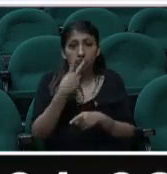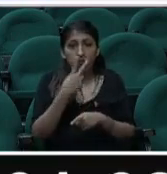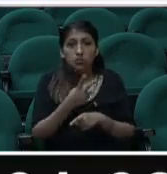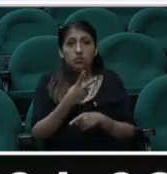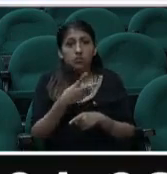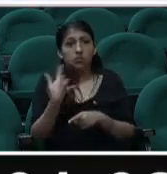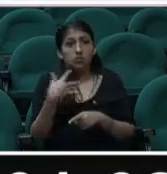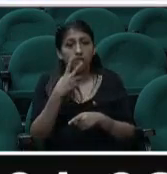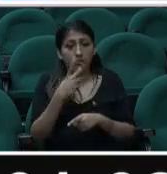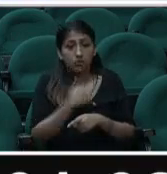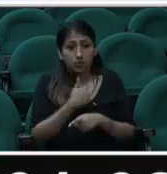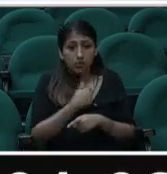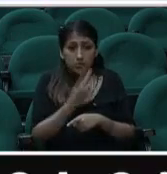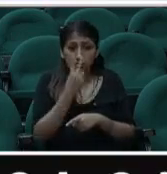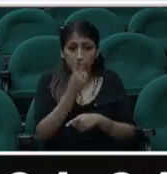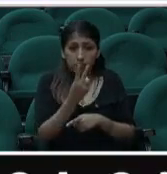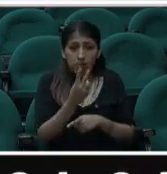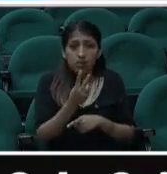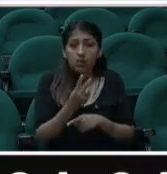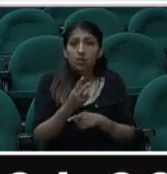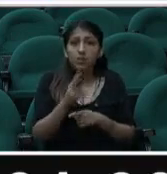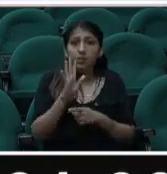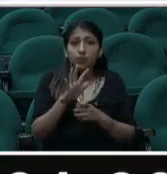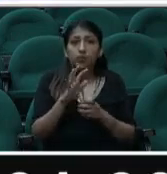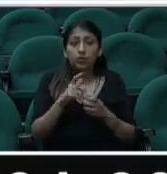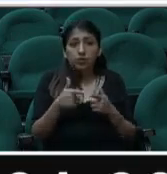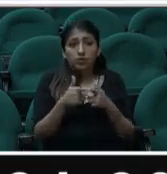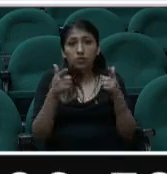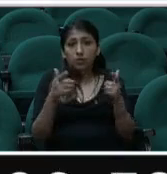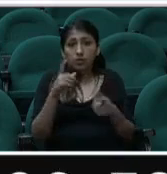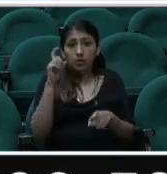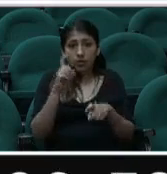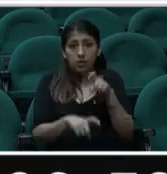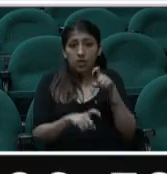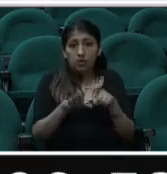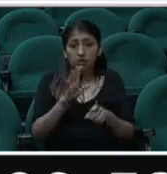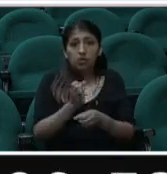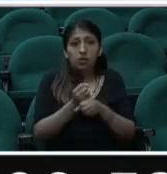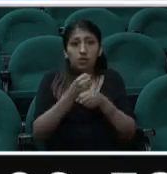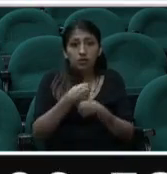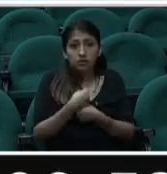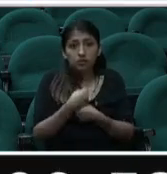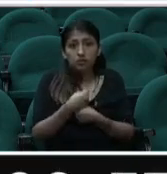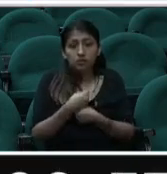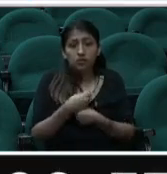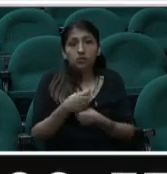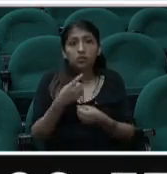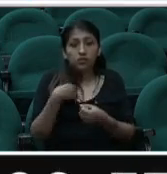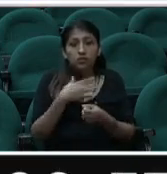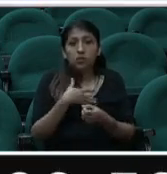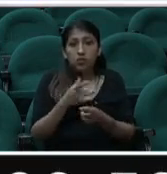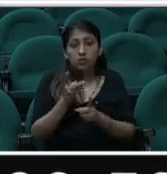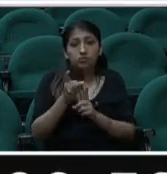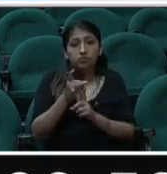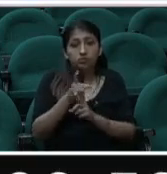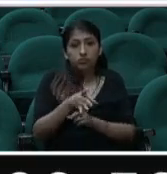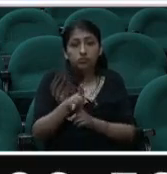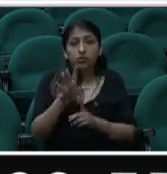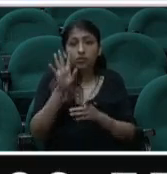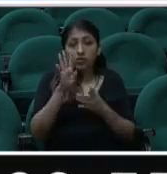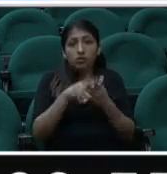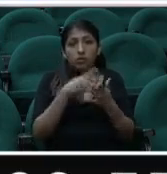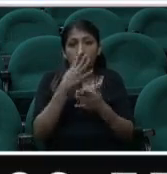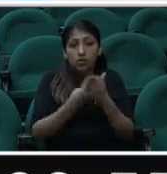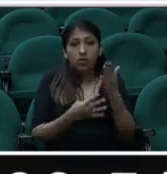carne propia y al haber visto el tremendo daño que ha hecho esto estoy a favor de eliminar esta